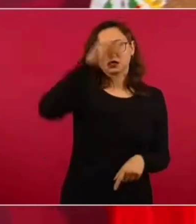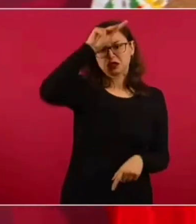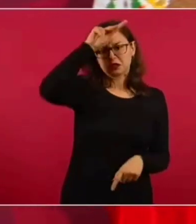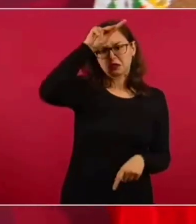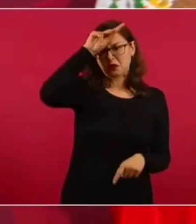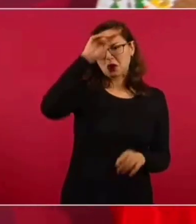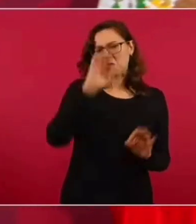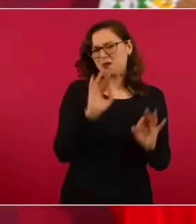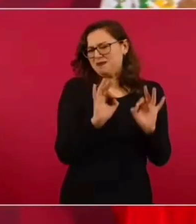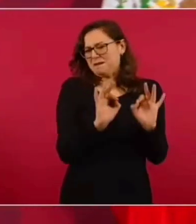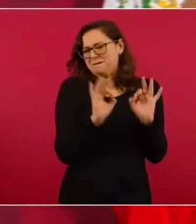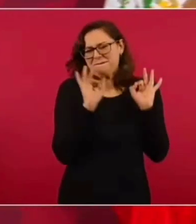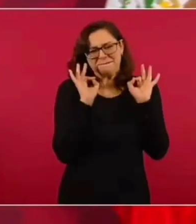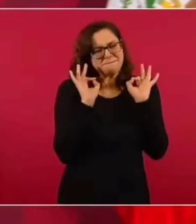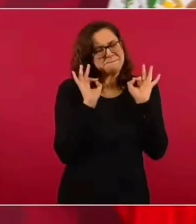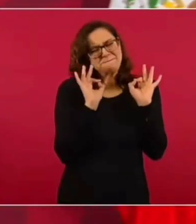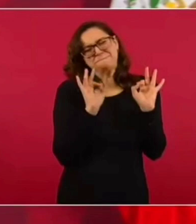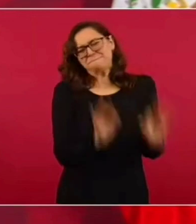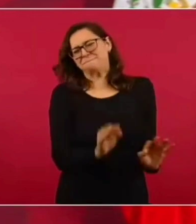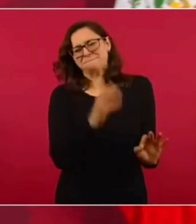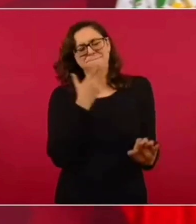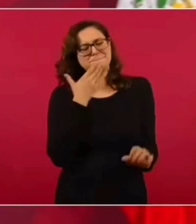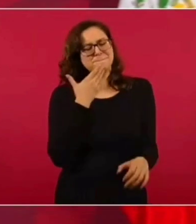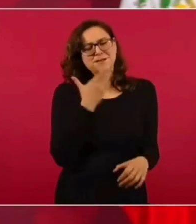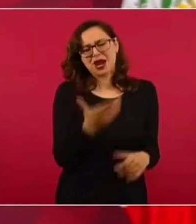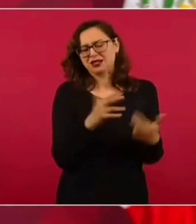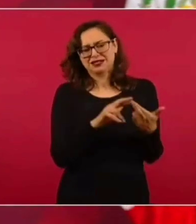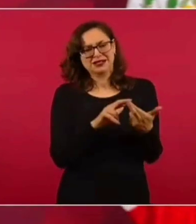buenísima la relación.